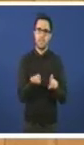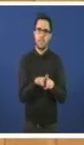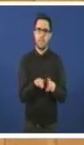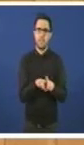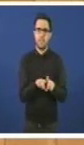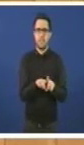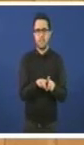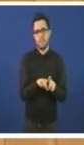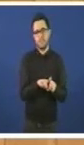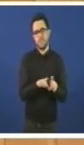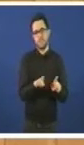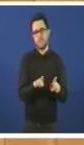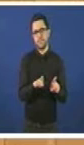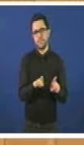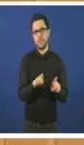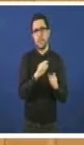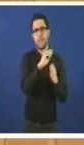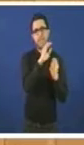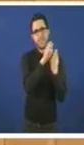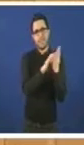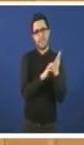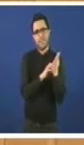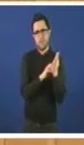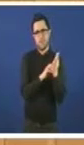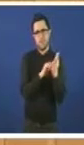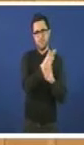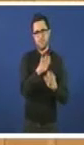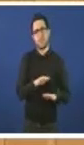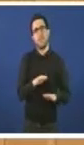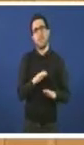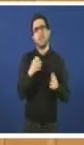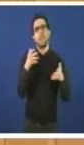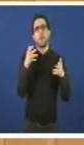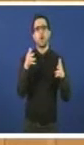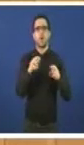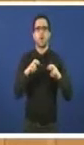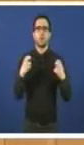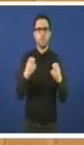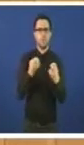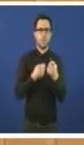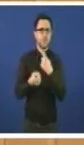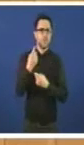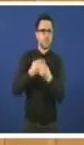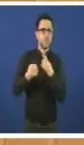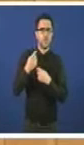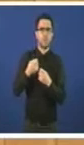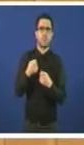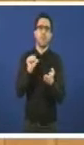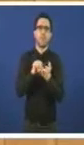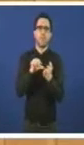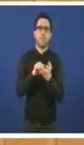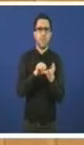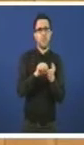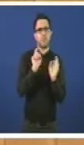consecuencia del dictamen el consejo consultivo de que la consulta que se podrían hacer los centros educativos las